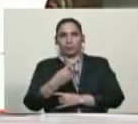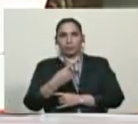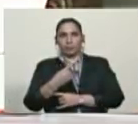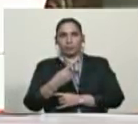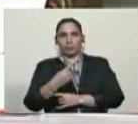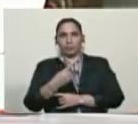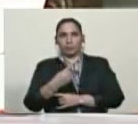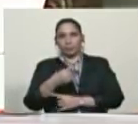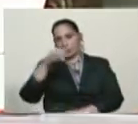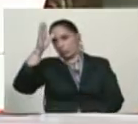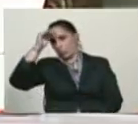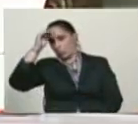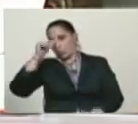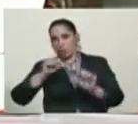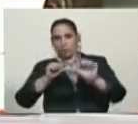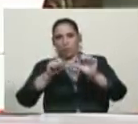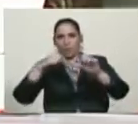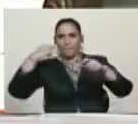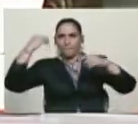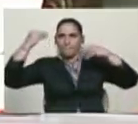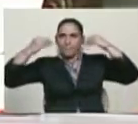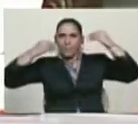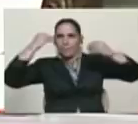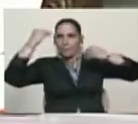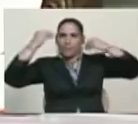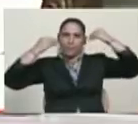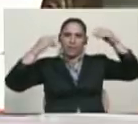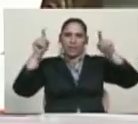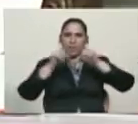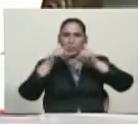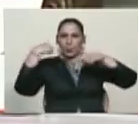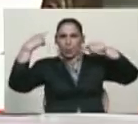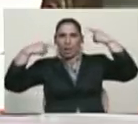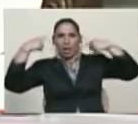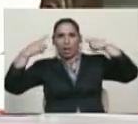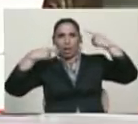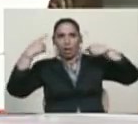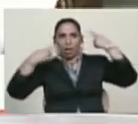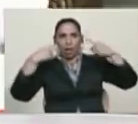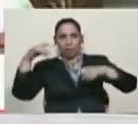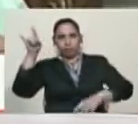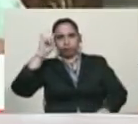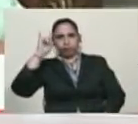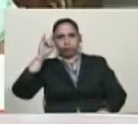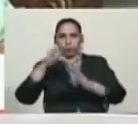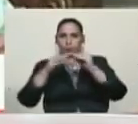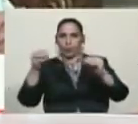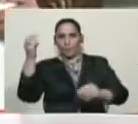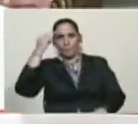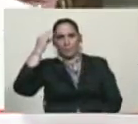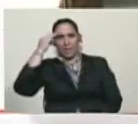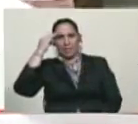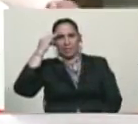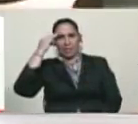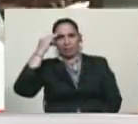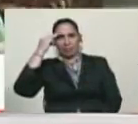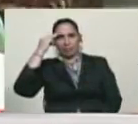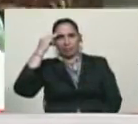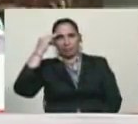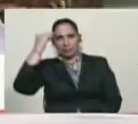tron continuo divagando y escupiendo todo lo que pasaba por su mente imagínense ustedes